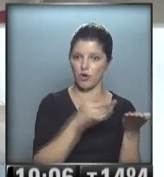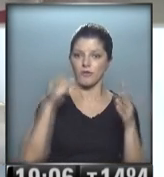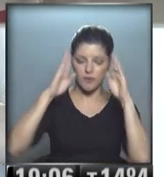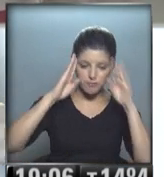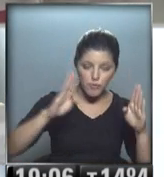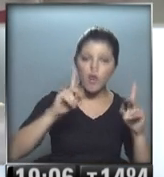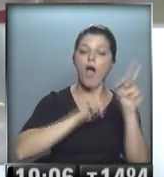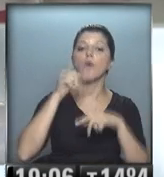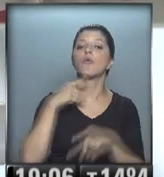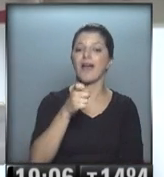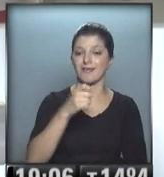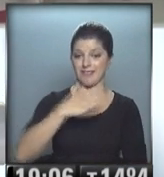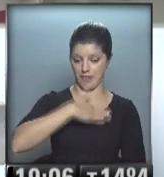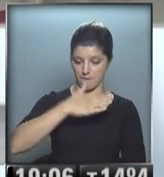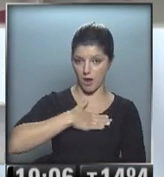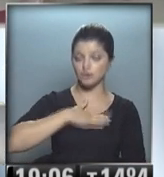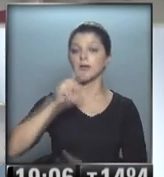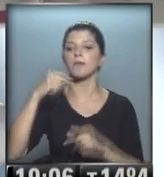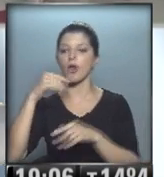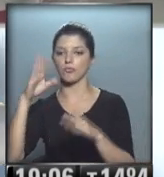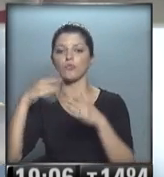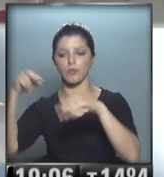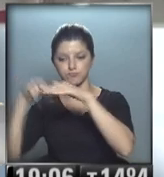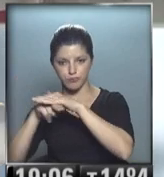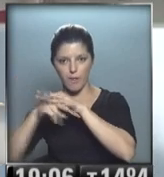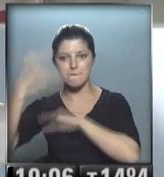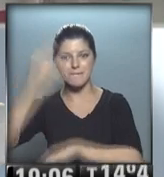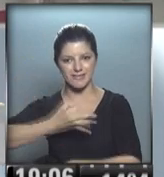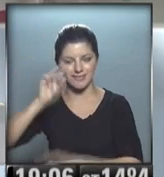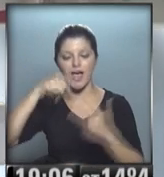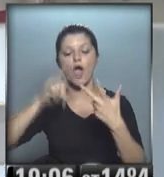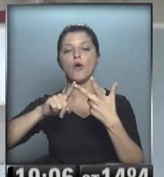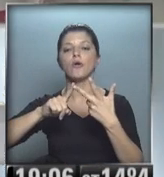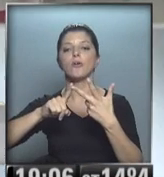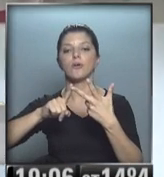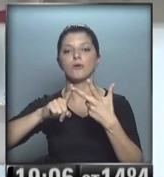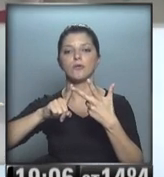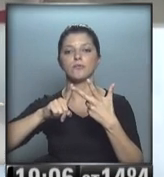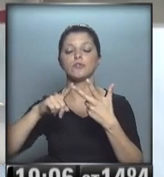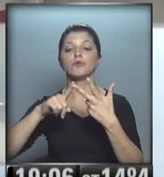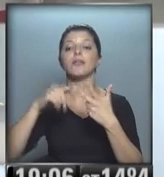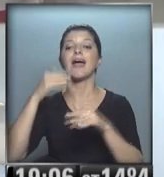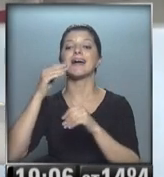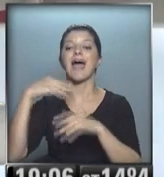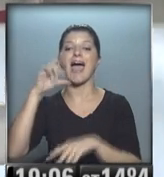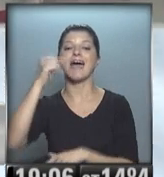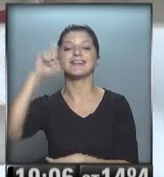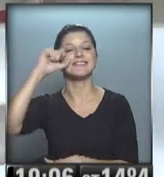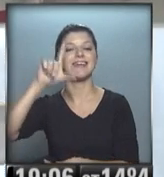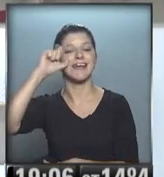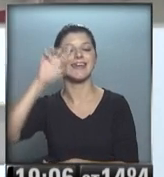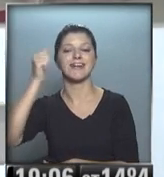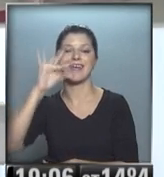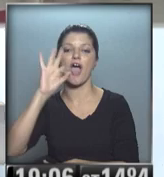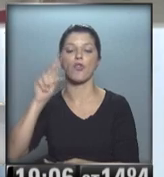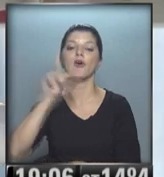mama, también de un tomógrafo computarizado del Servicio de Medicina Nuclear y un nuevo acelerador lineal digital único instalado en un hospital público